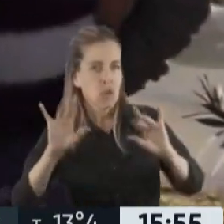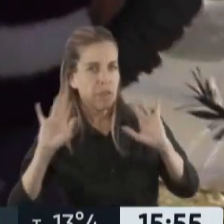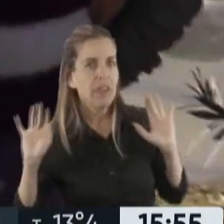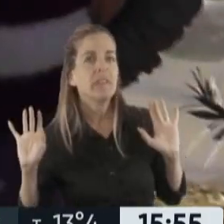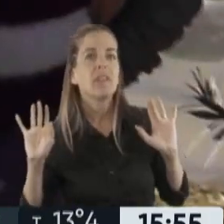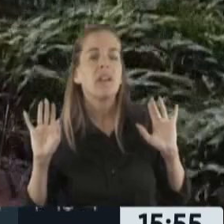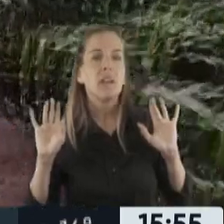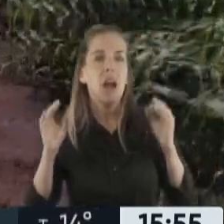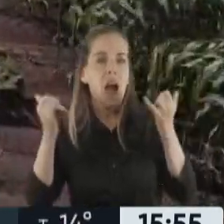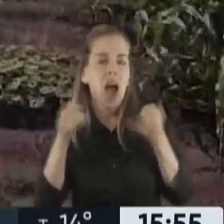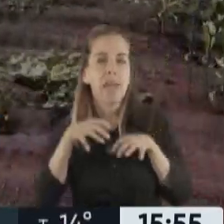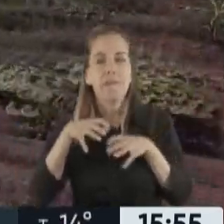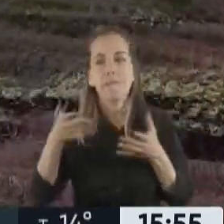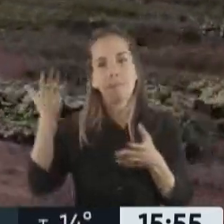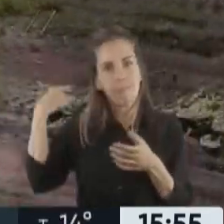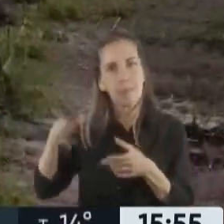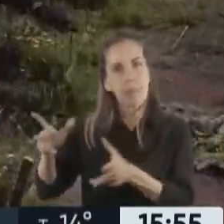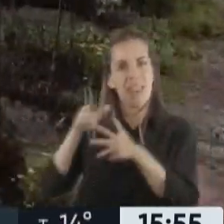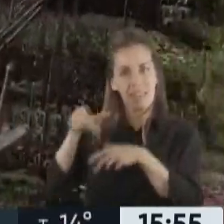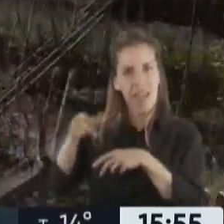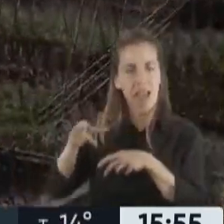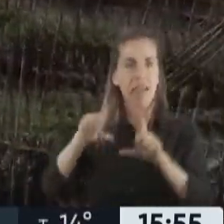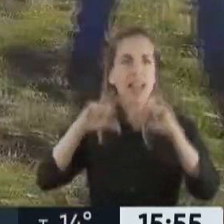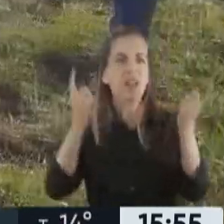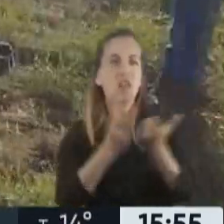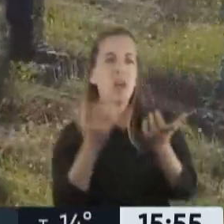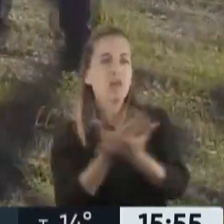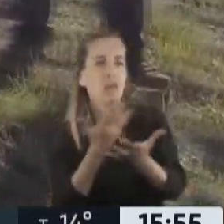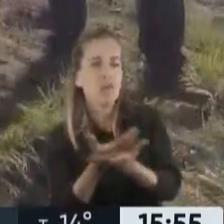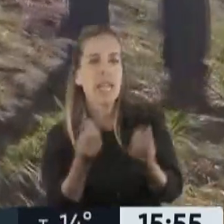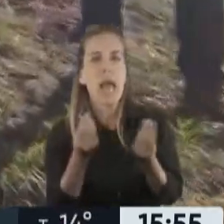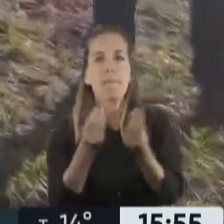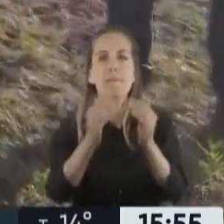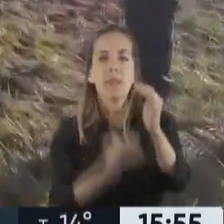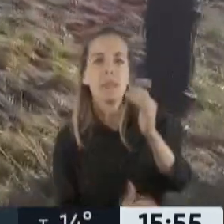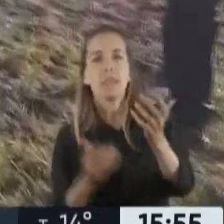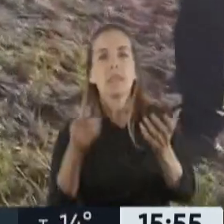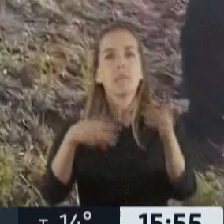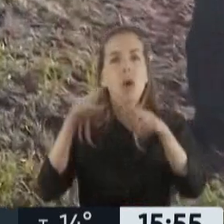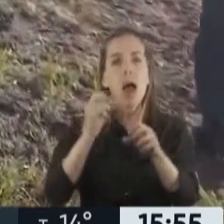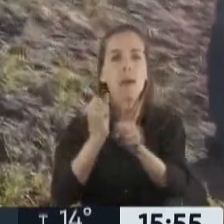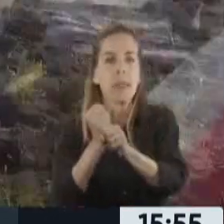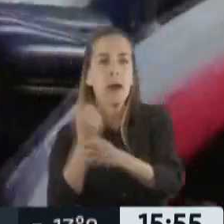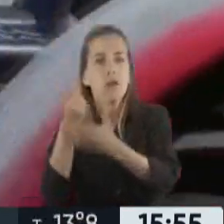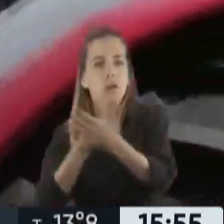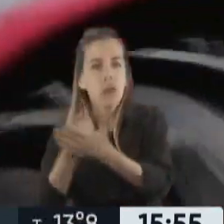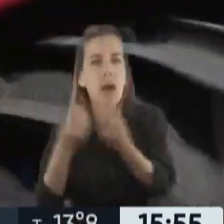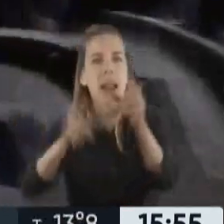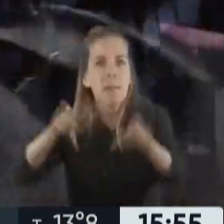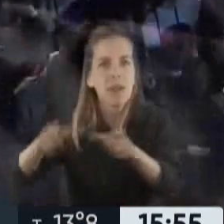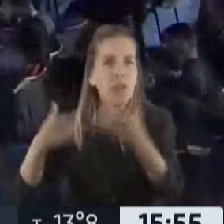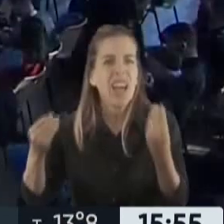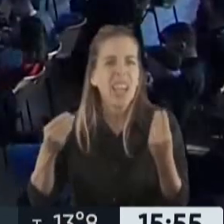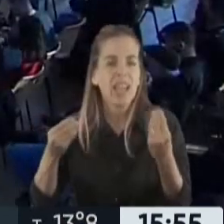dejado a muchos sectores de la sociedad sin posibilidad más que de rebuscársela para ver cómo salir adelante. Y lo que necesitamos